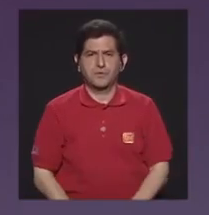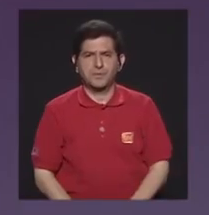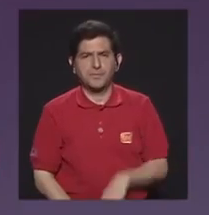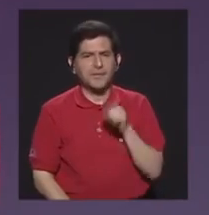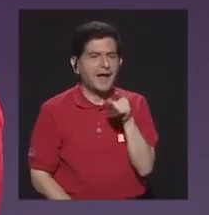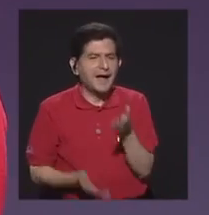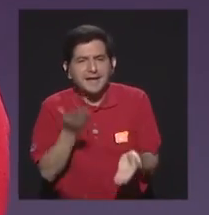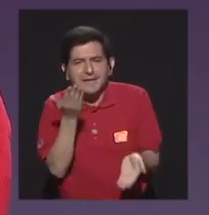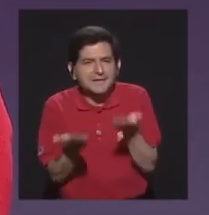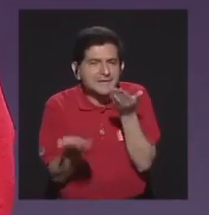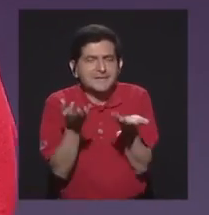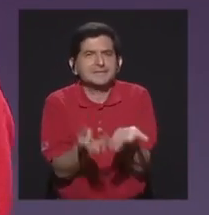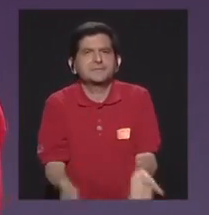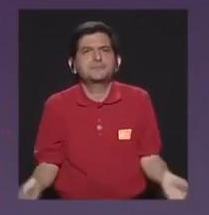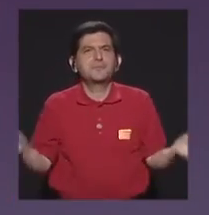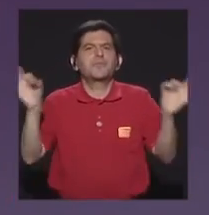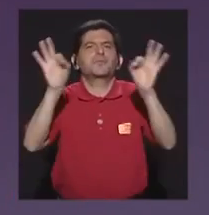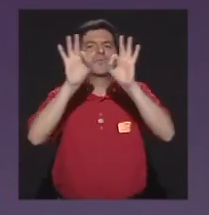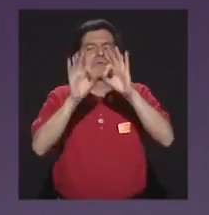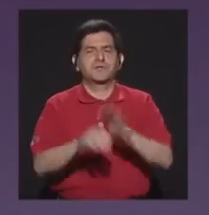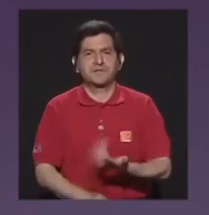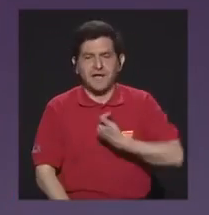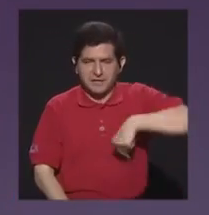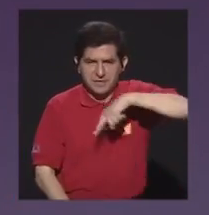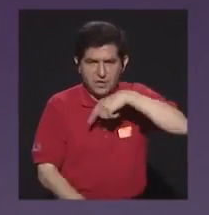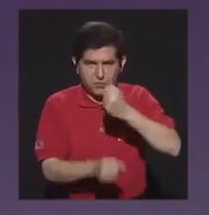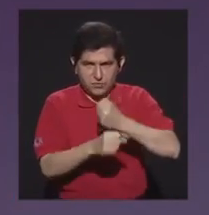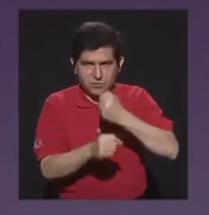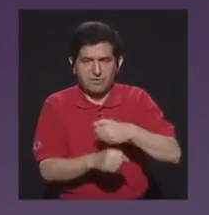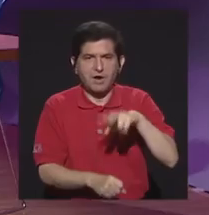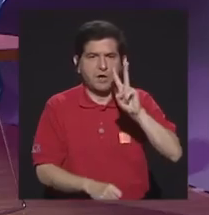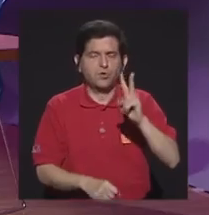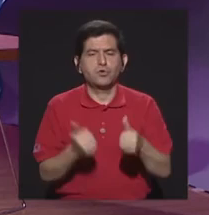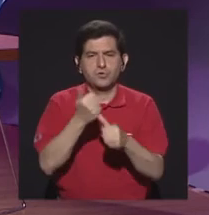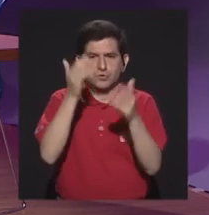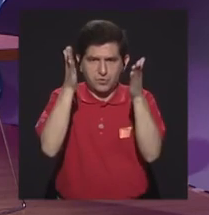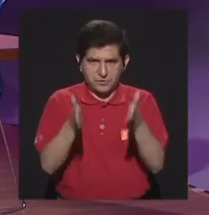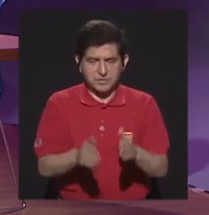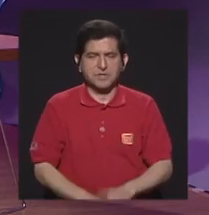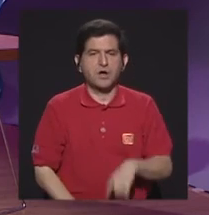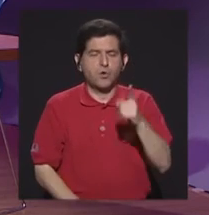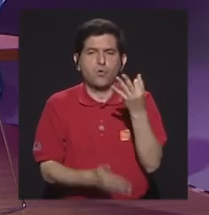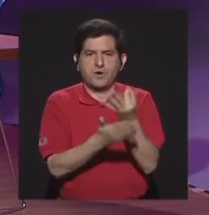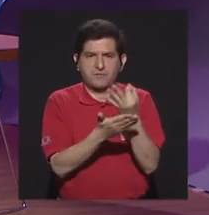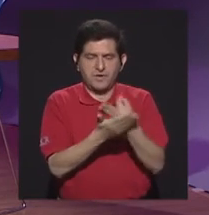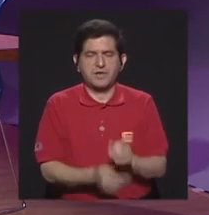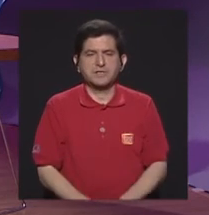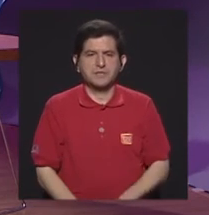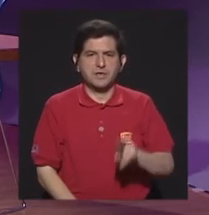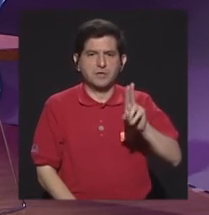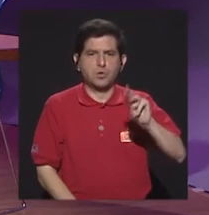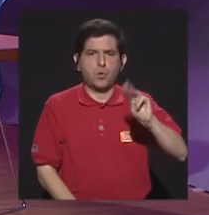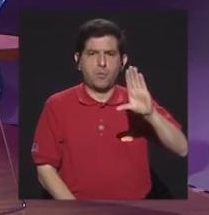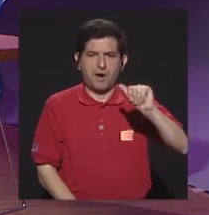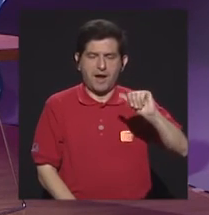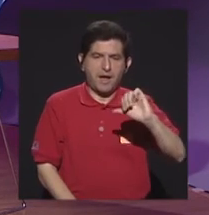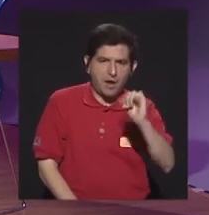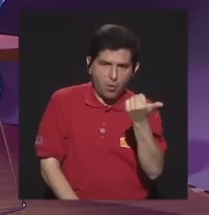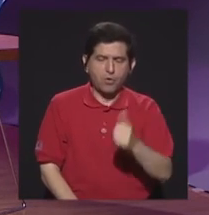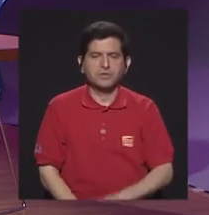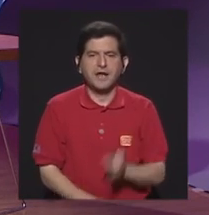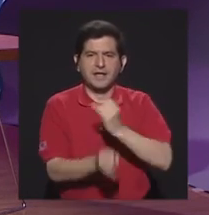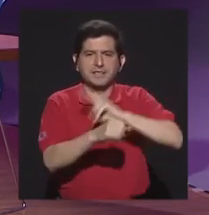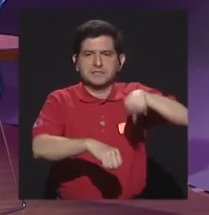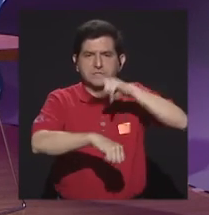ahí, importante, nosotros hemos trabajado con dos consultorías, una que nos financia UNFPA y otra el